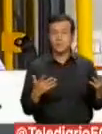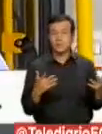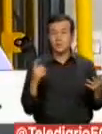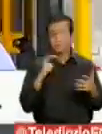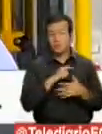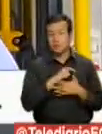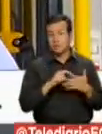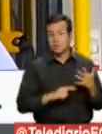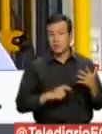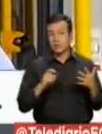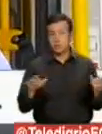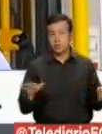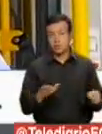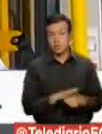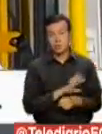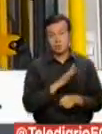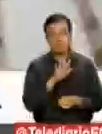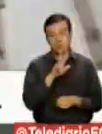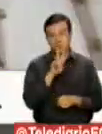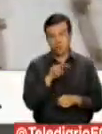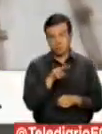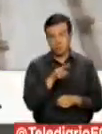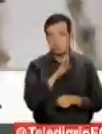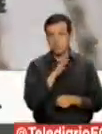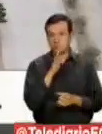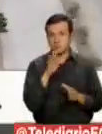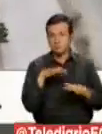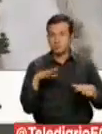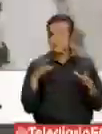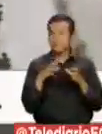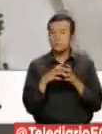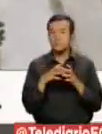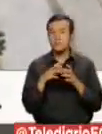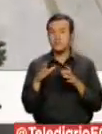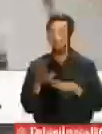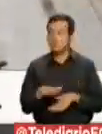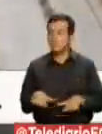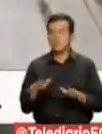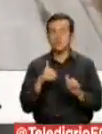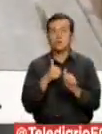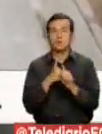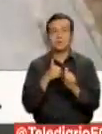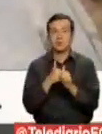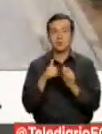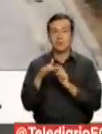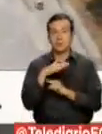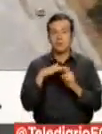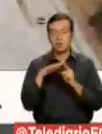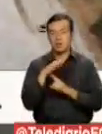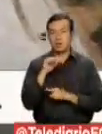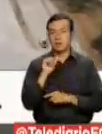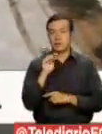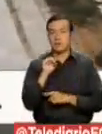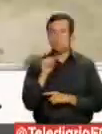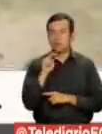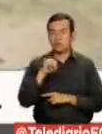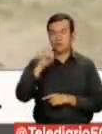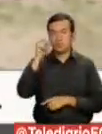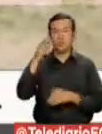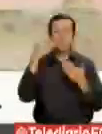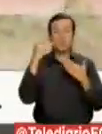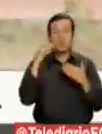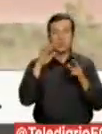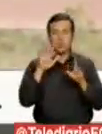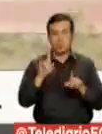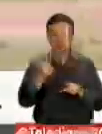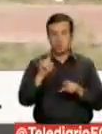deberá estar lista en alrededor de 2 meses. La terminal estará ubicada en un terreno aledaño al Parque Samanes en el norte de Guayaquil, que funcionará desde